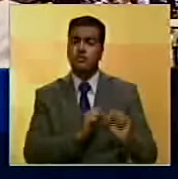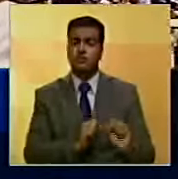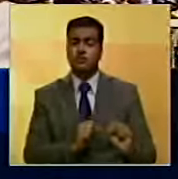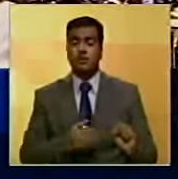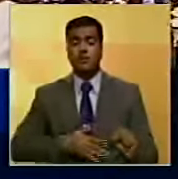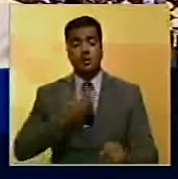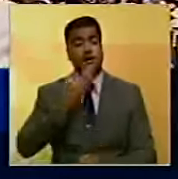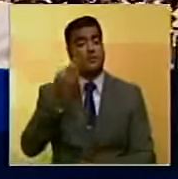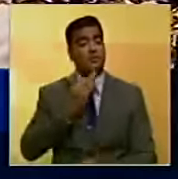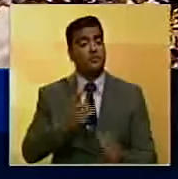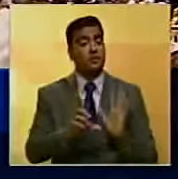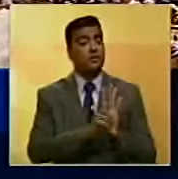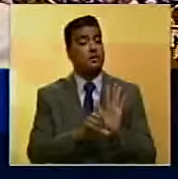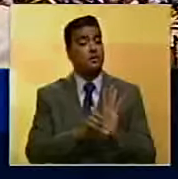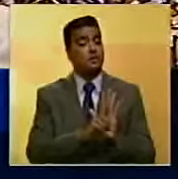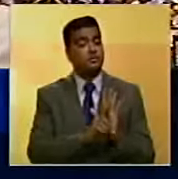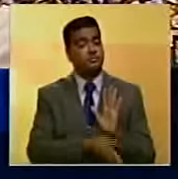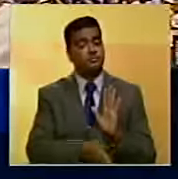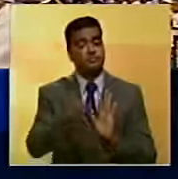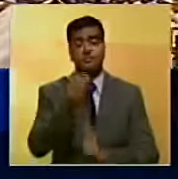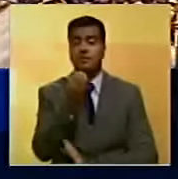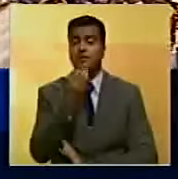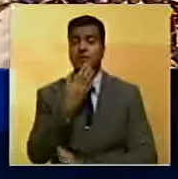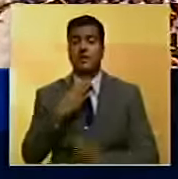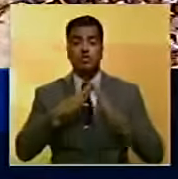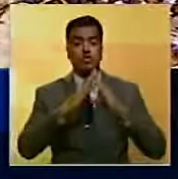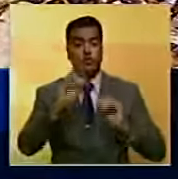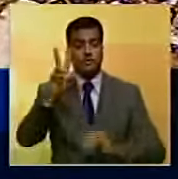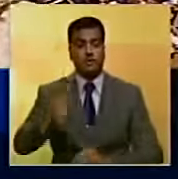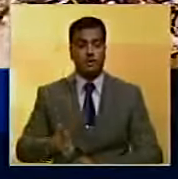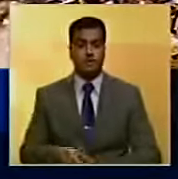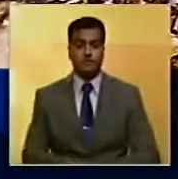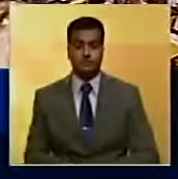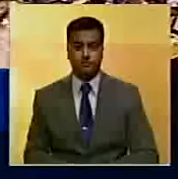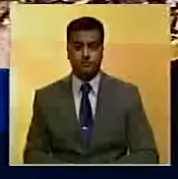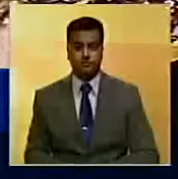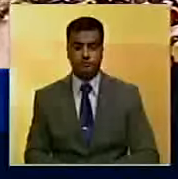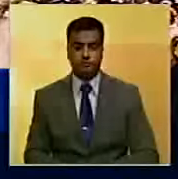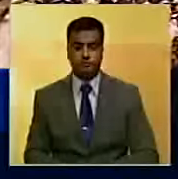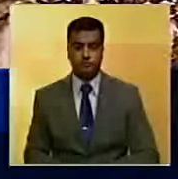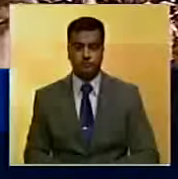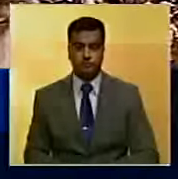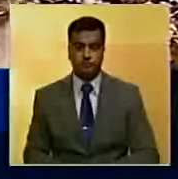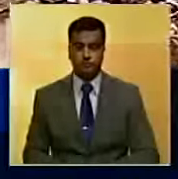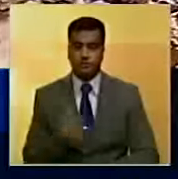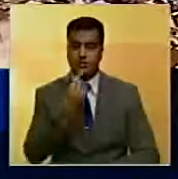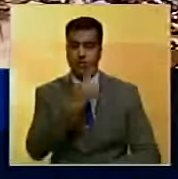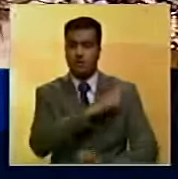puedan aprobar leyes que vayan en beneficio de todos los venezolanos. Trejo aseveró que la